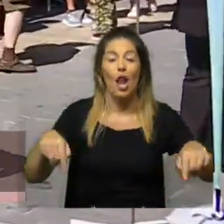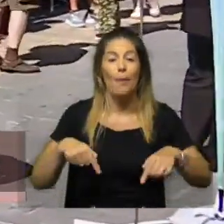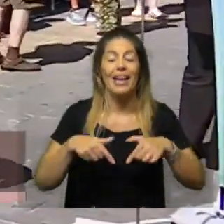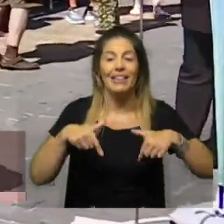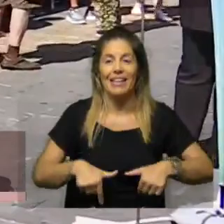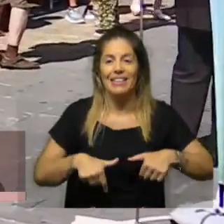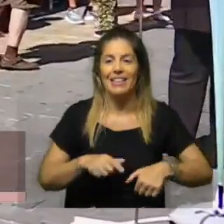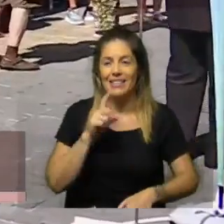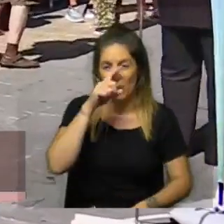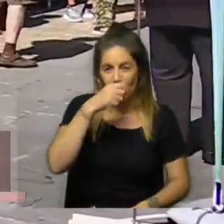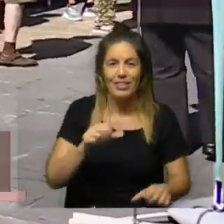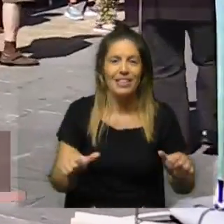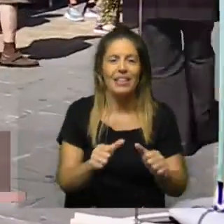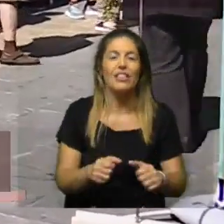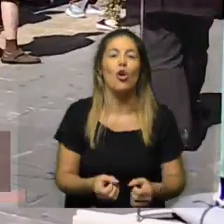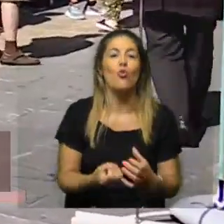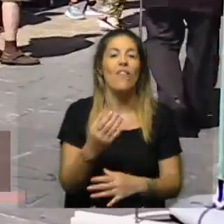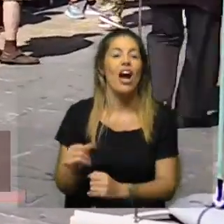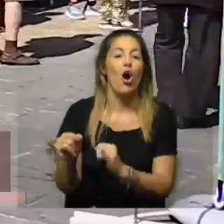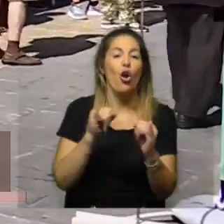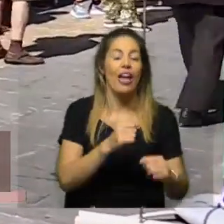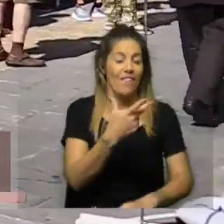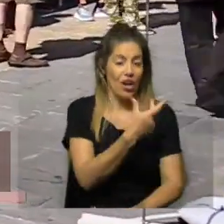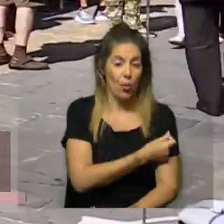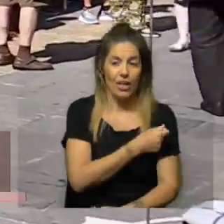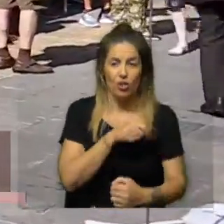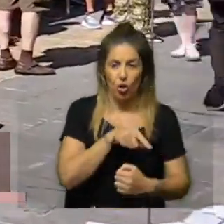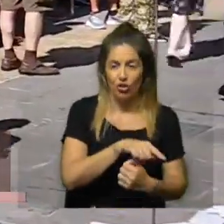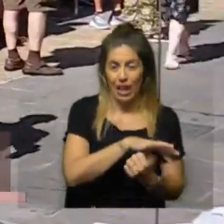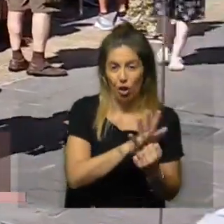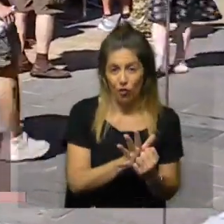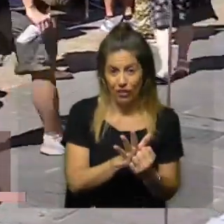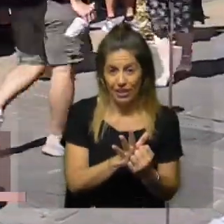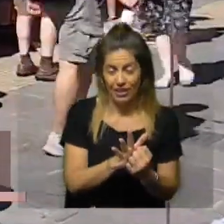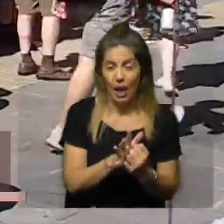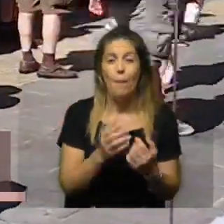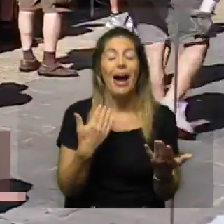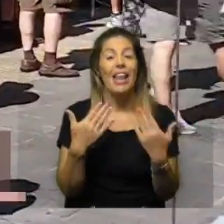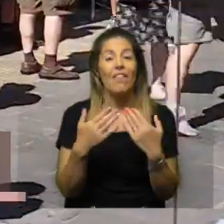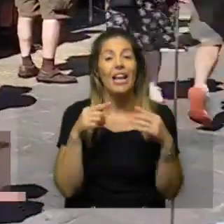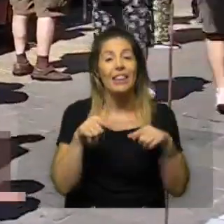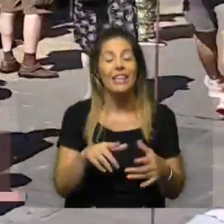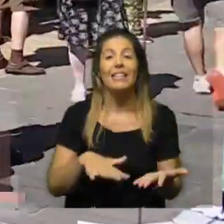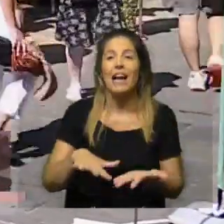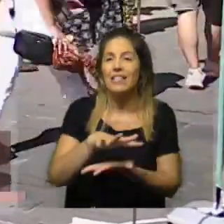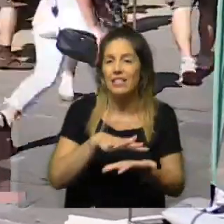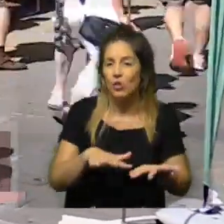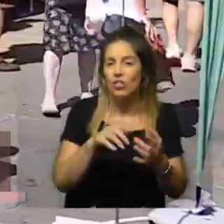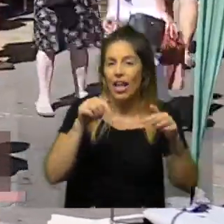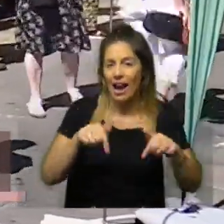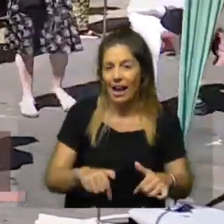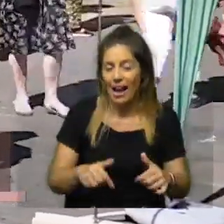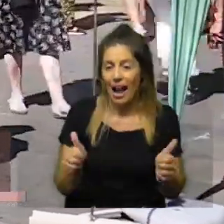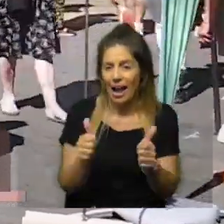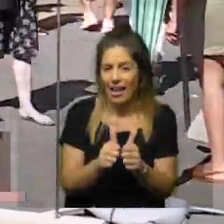de Montevideo, se está realizando una nueva jornada de vacunación contra el COVID-19. Y para hablar sobre lo que está sucediendo, aquí estamos